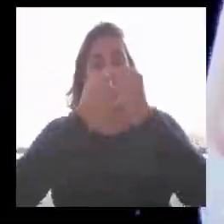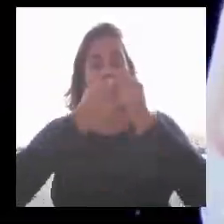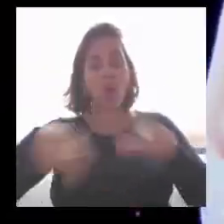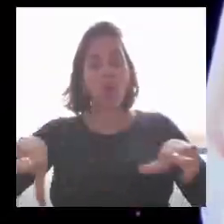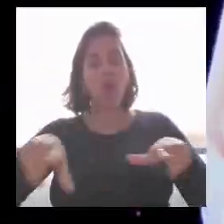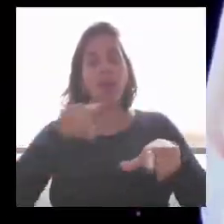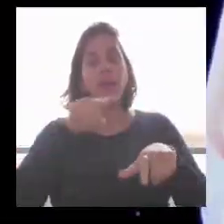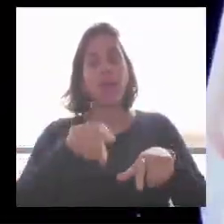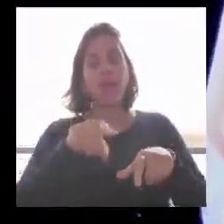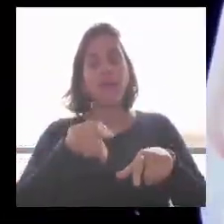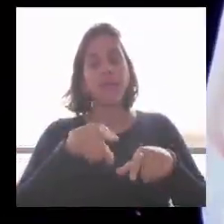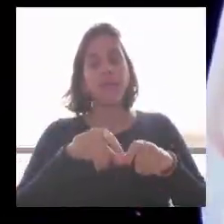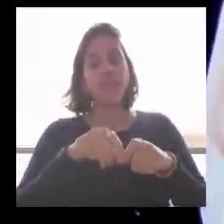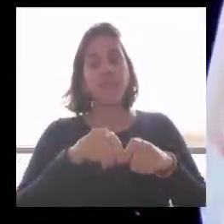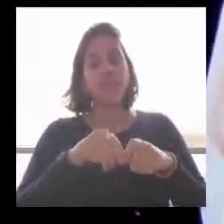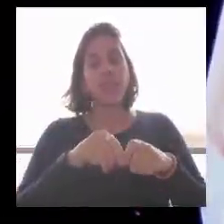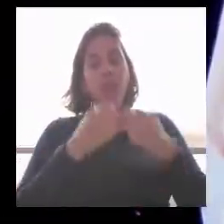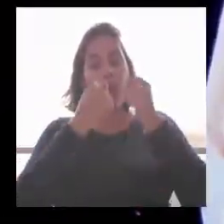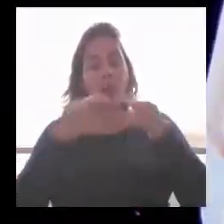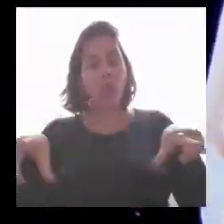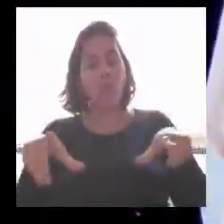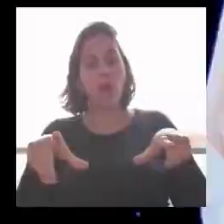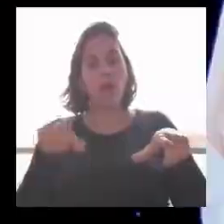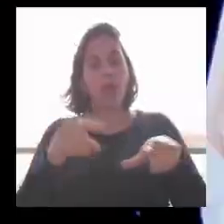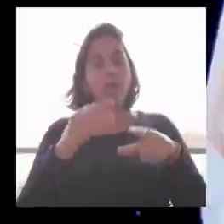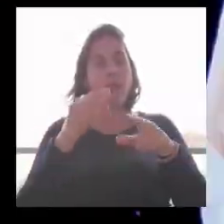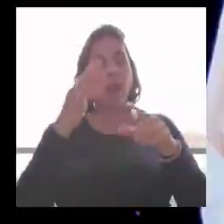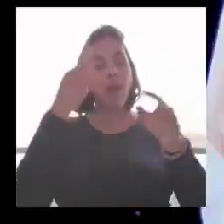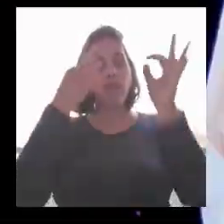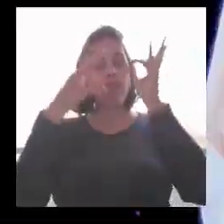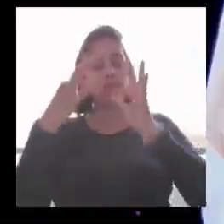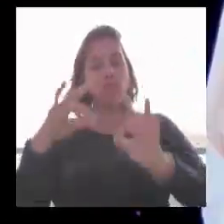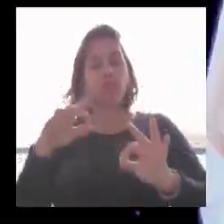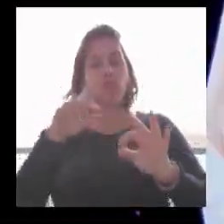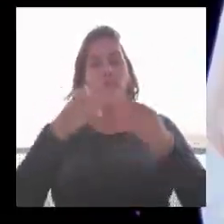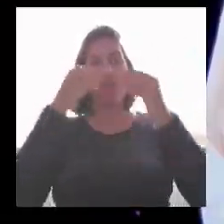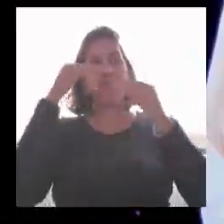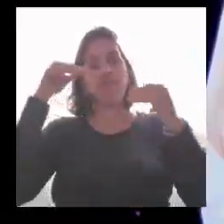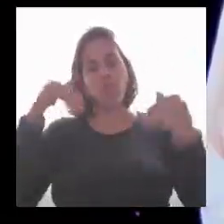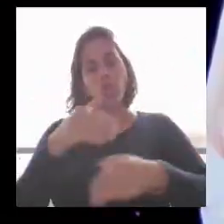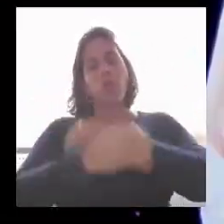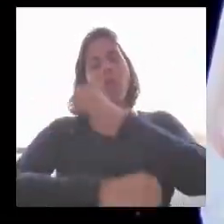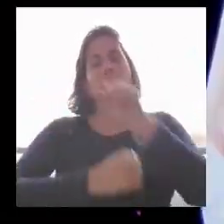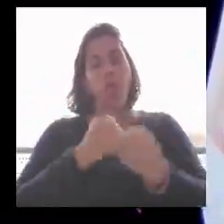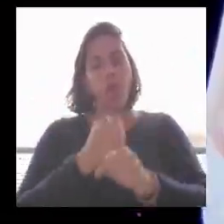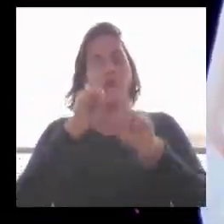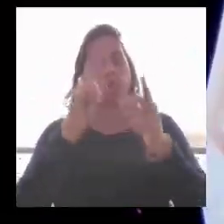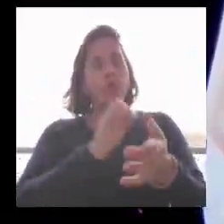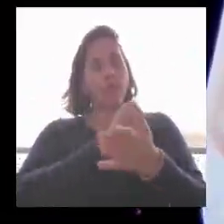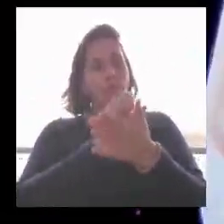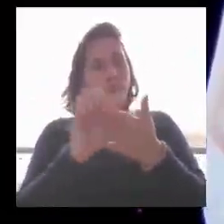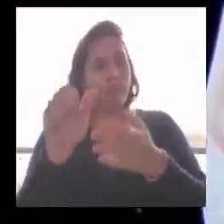lenguaje tiene un nivel de refinamiento de otros millones de años y de millones de años